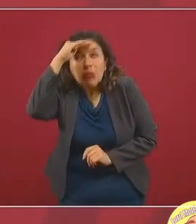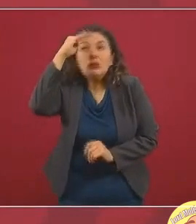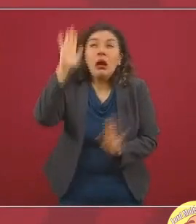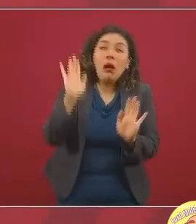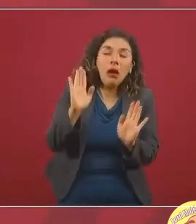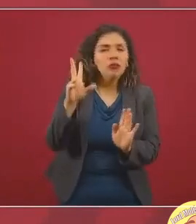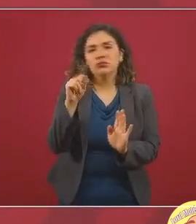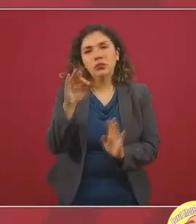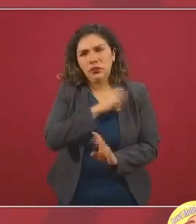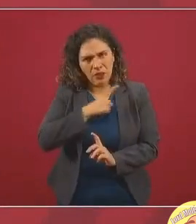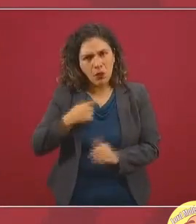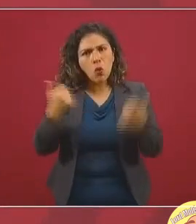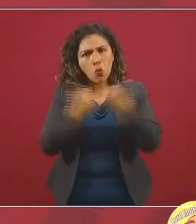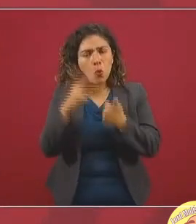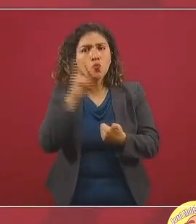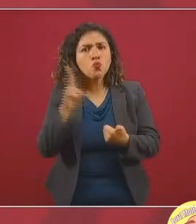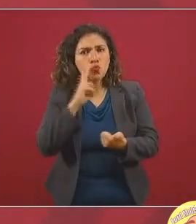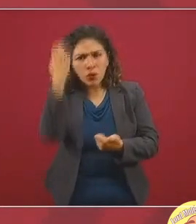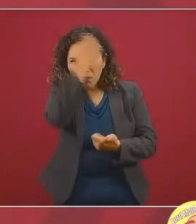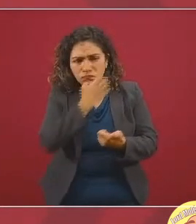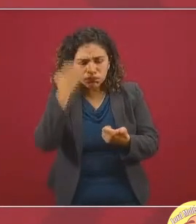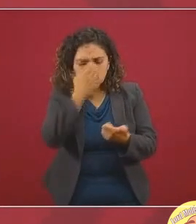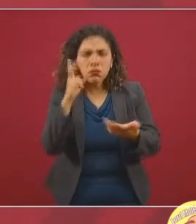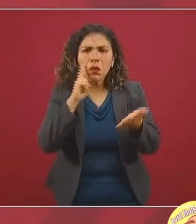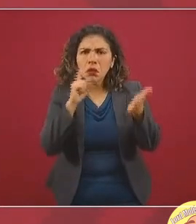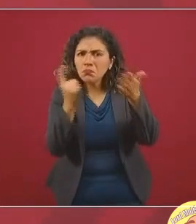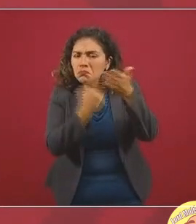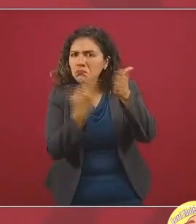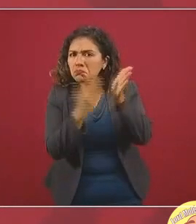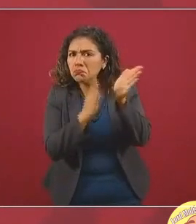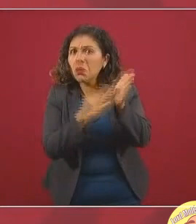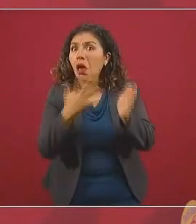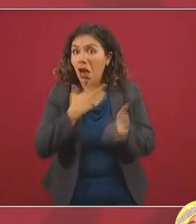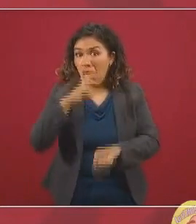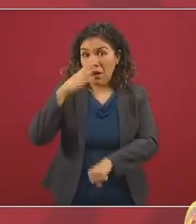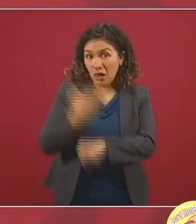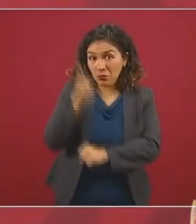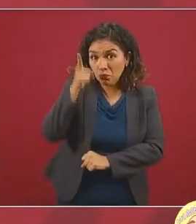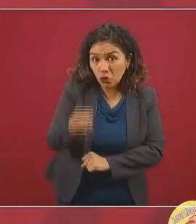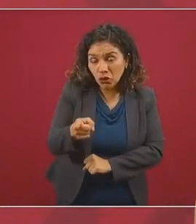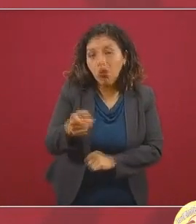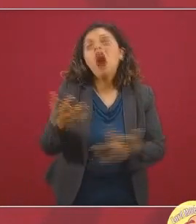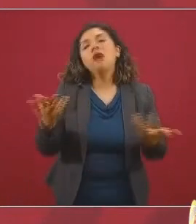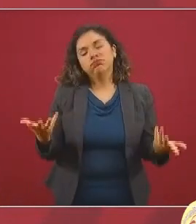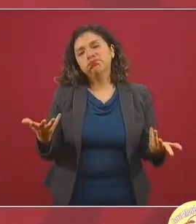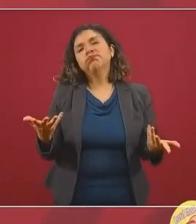sumarios, si en el proceso legal es responsable, pues se